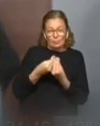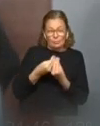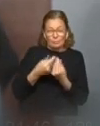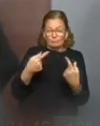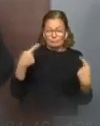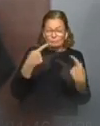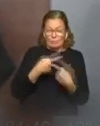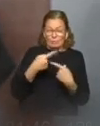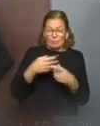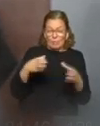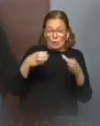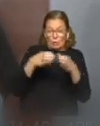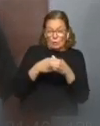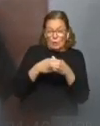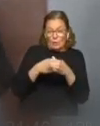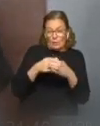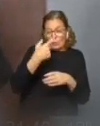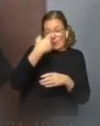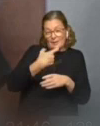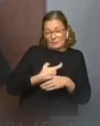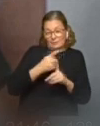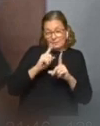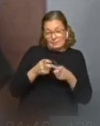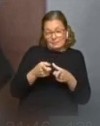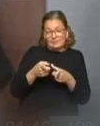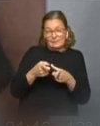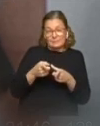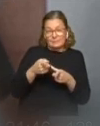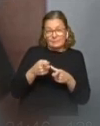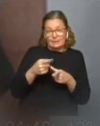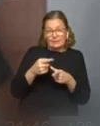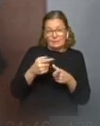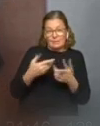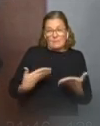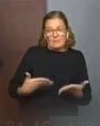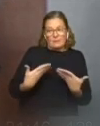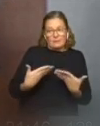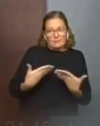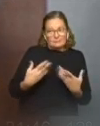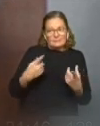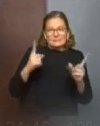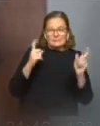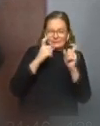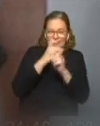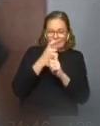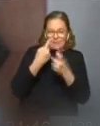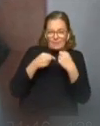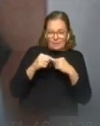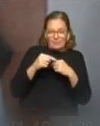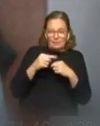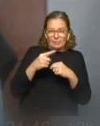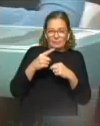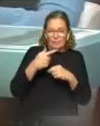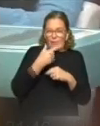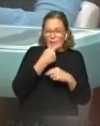tenido como gremio y como individuos, es un golpe pesado, pero tenemos en cuenta que es muy